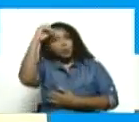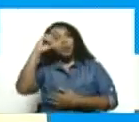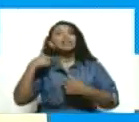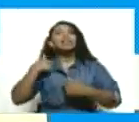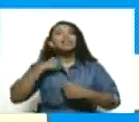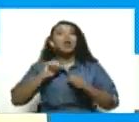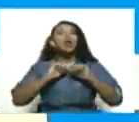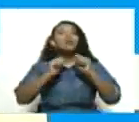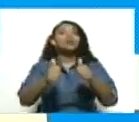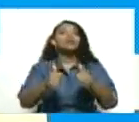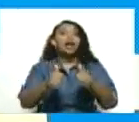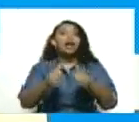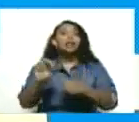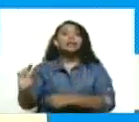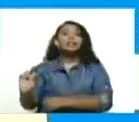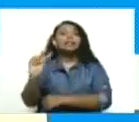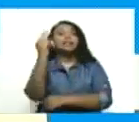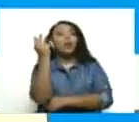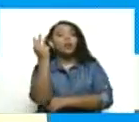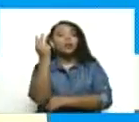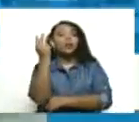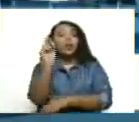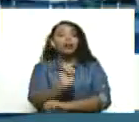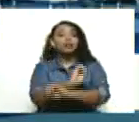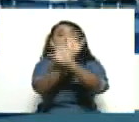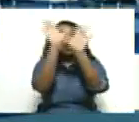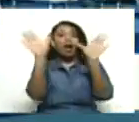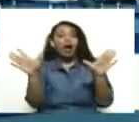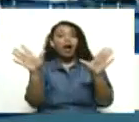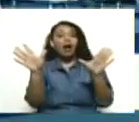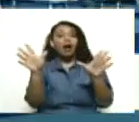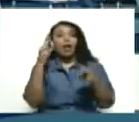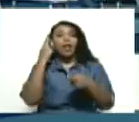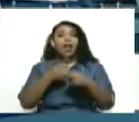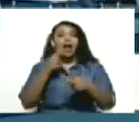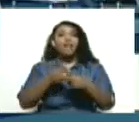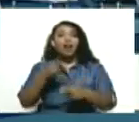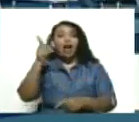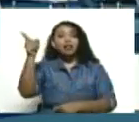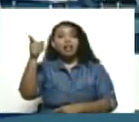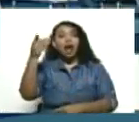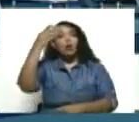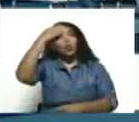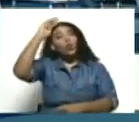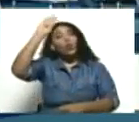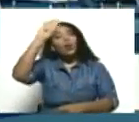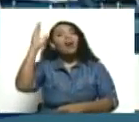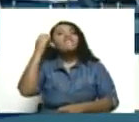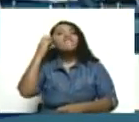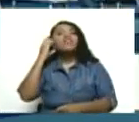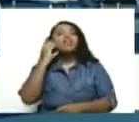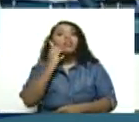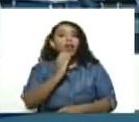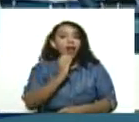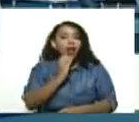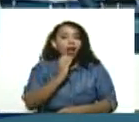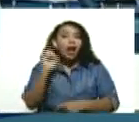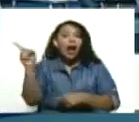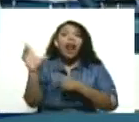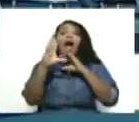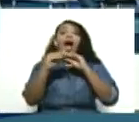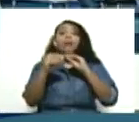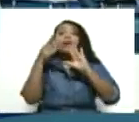con la segunda declaración de La Habana de Fidel Castro donde Fidel habla ahí de